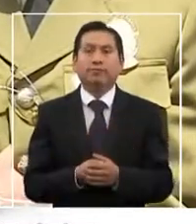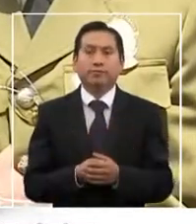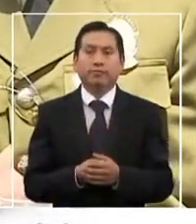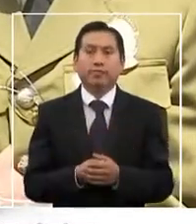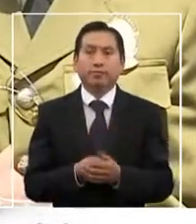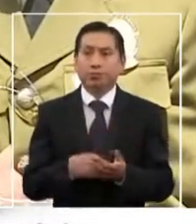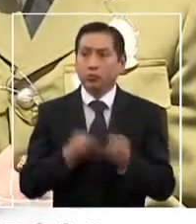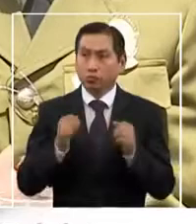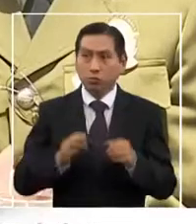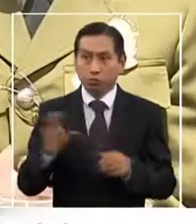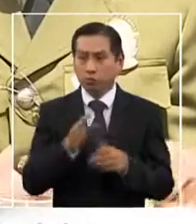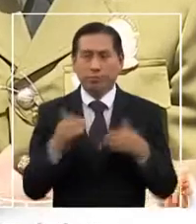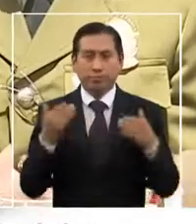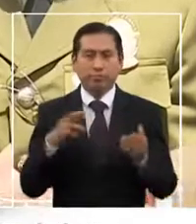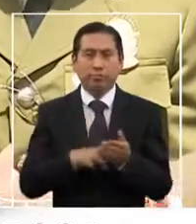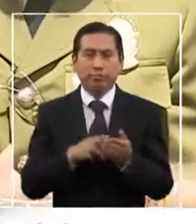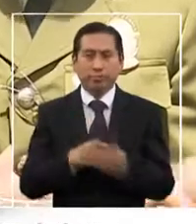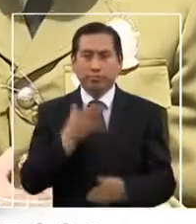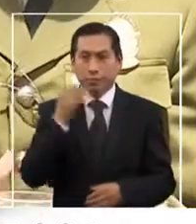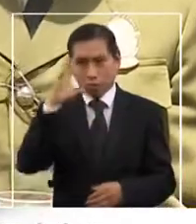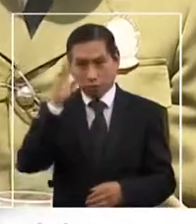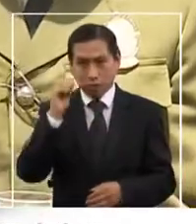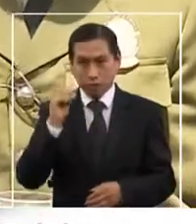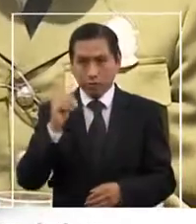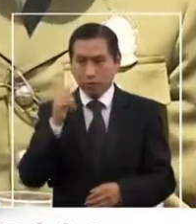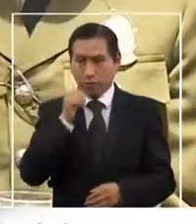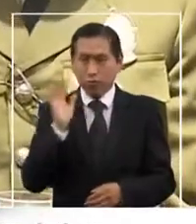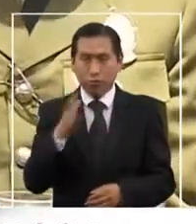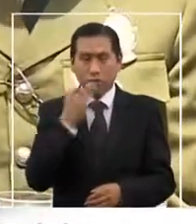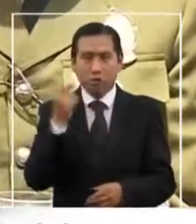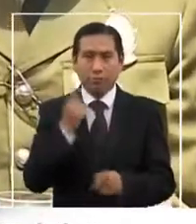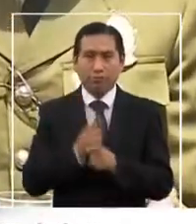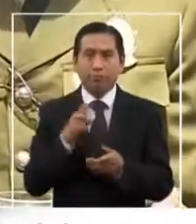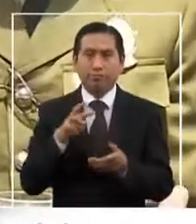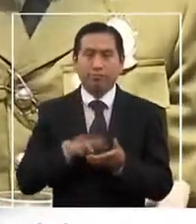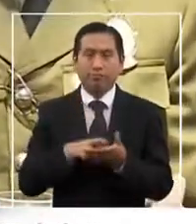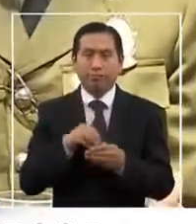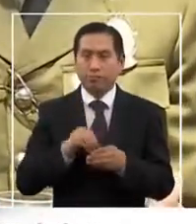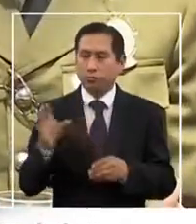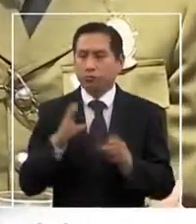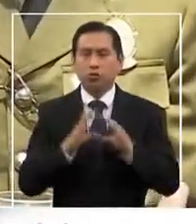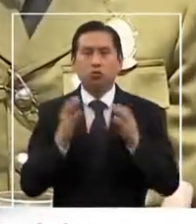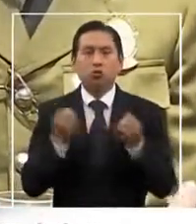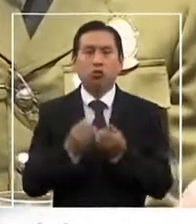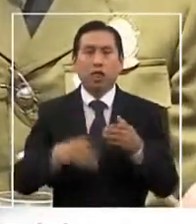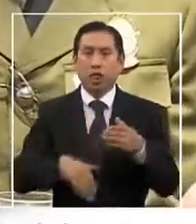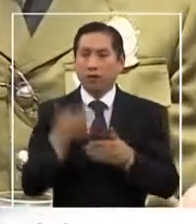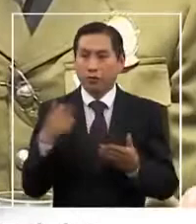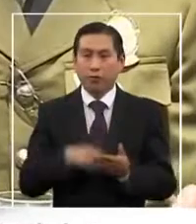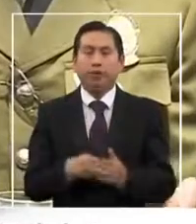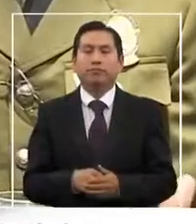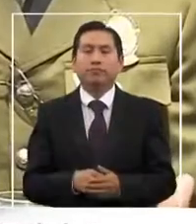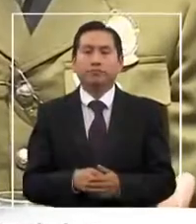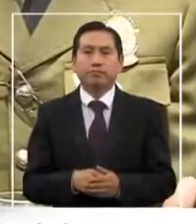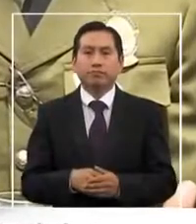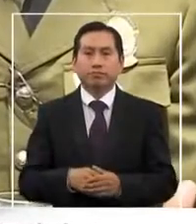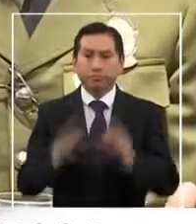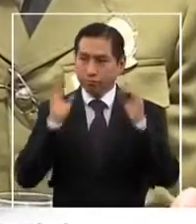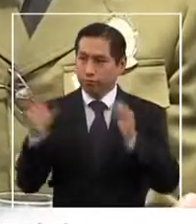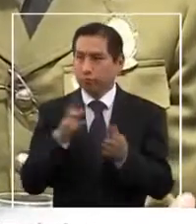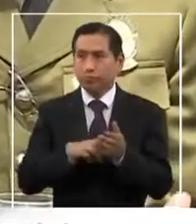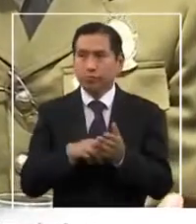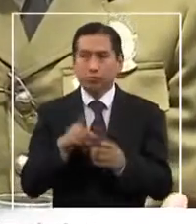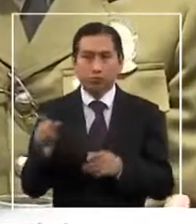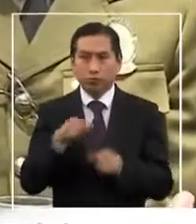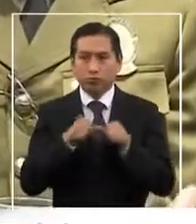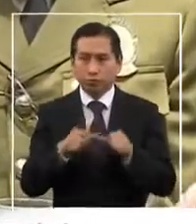a poder llevar nuestros mejores hombres y nuestras mejores mujeres a hacer cursos afuera, van a venir a darnos instrucción acá para que ustedes